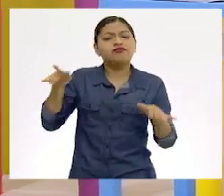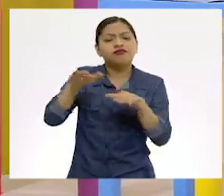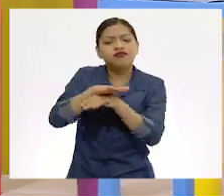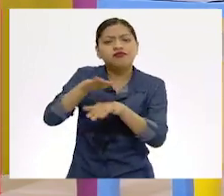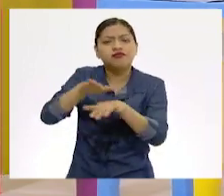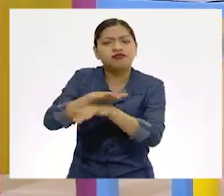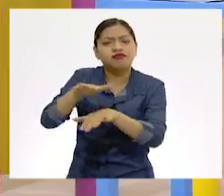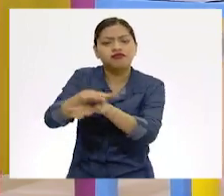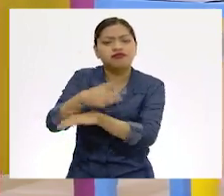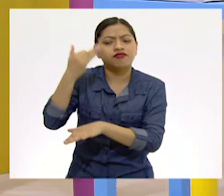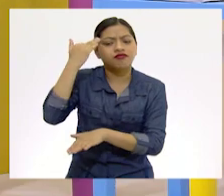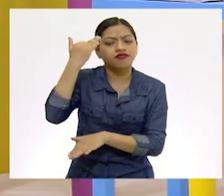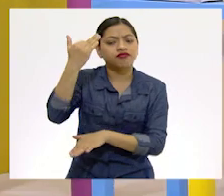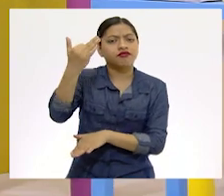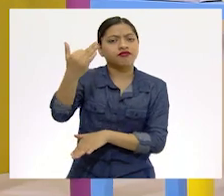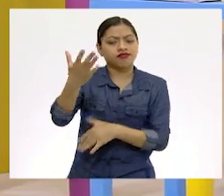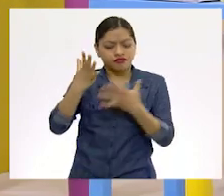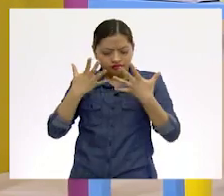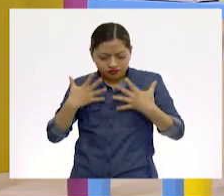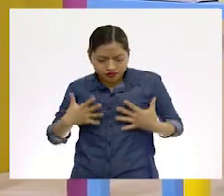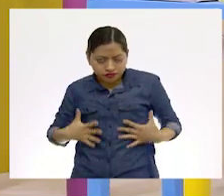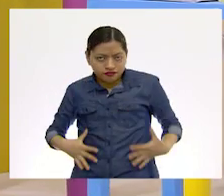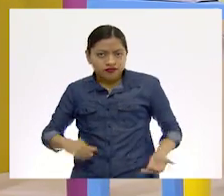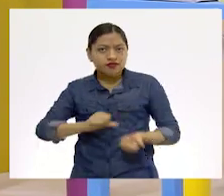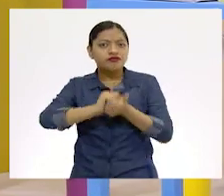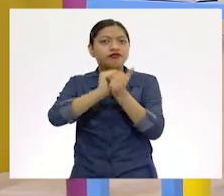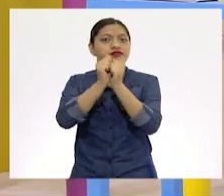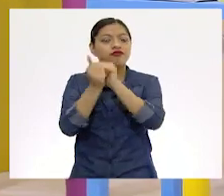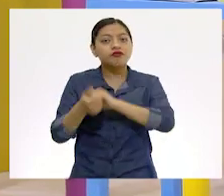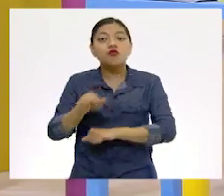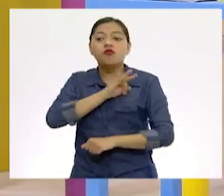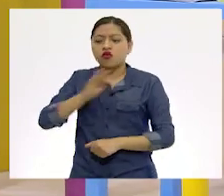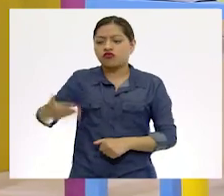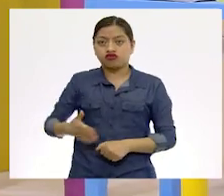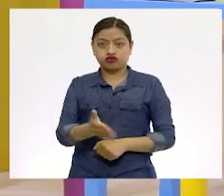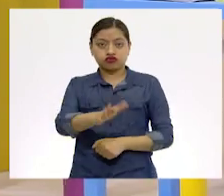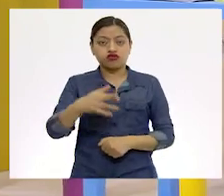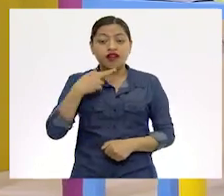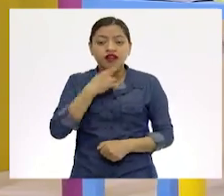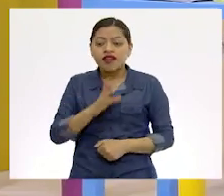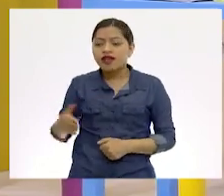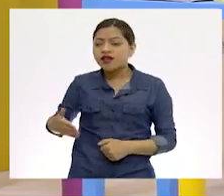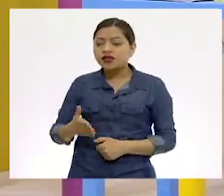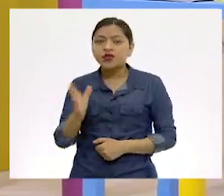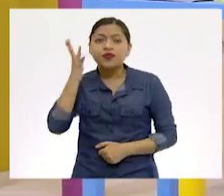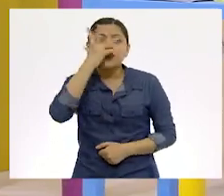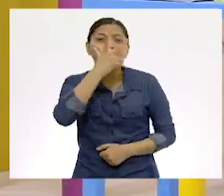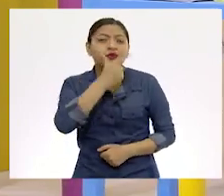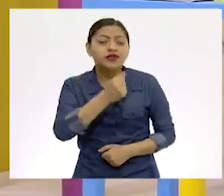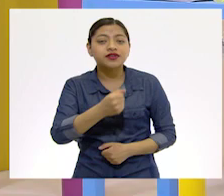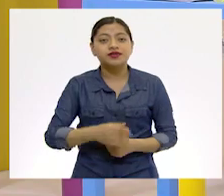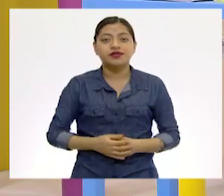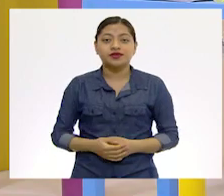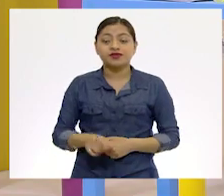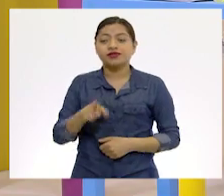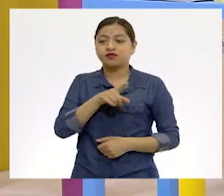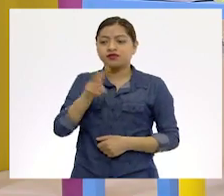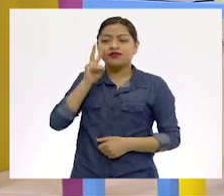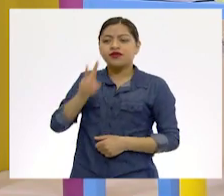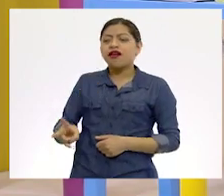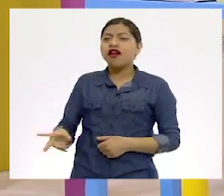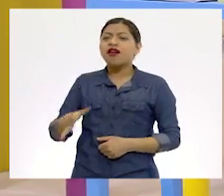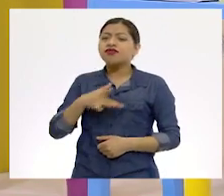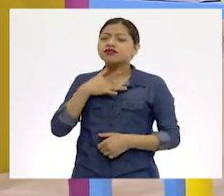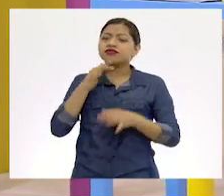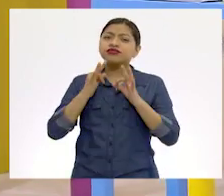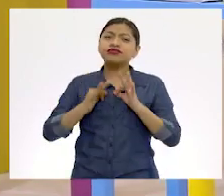largo del tiempo. Por eso pueden hacer esos movimientos tan rápidos, tan estéticos y tan hermosos. Te relajan al verlos